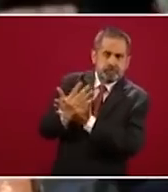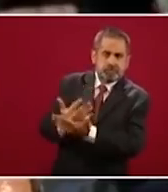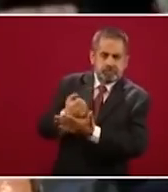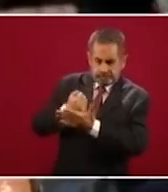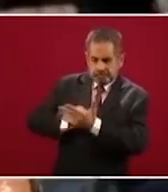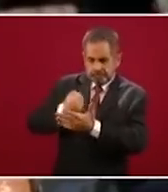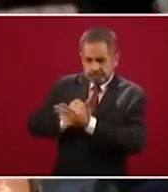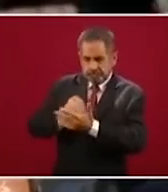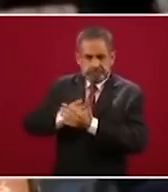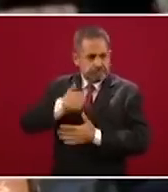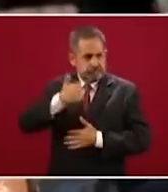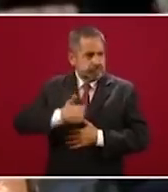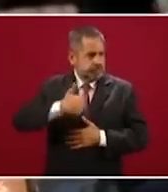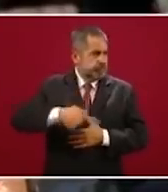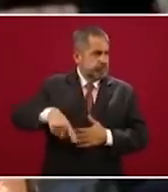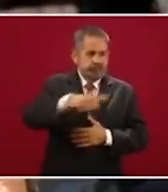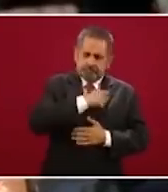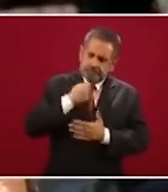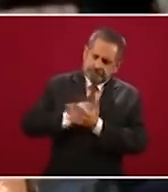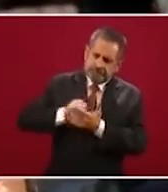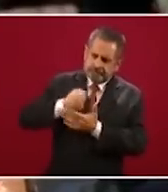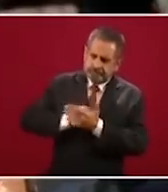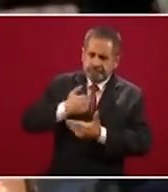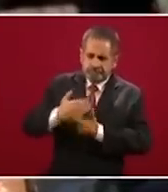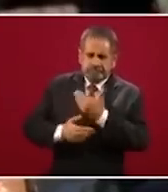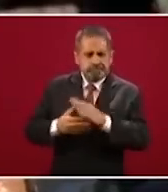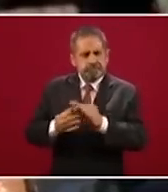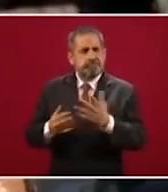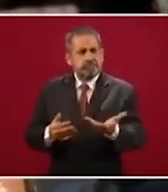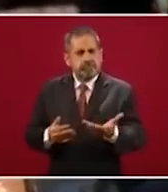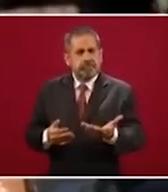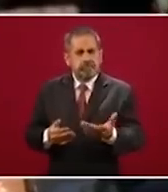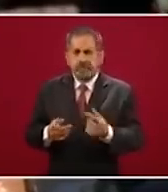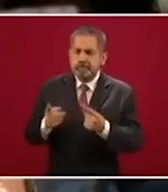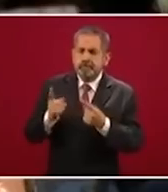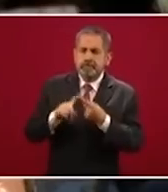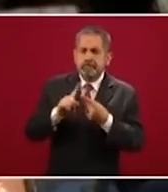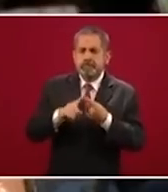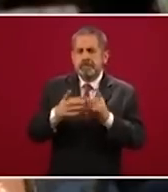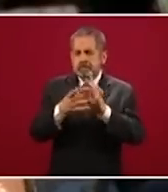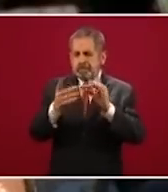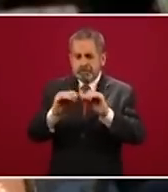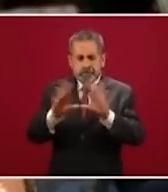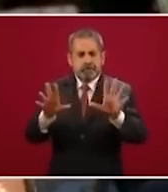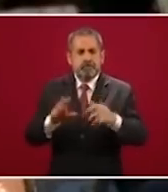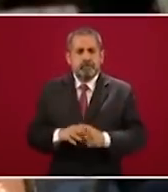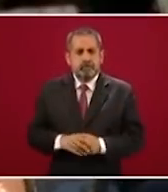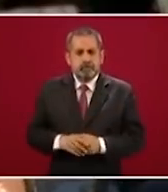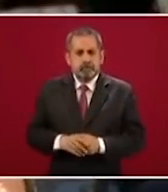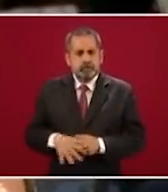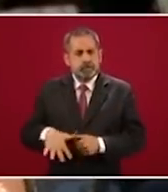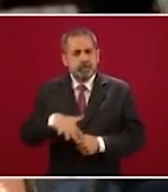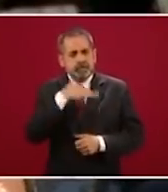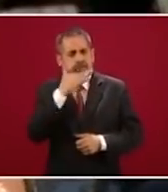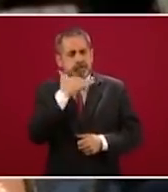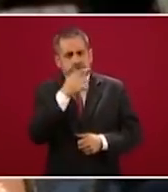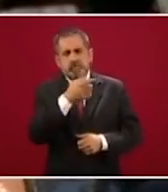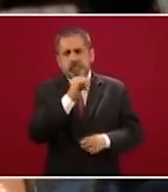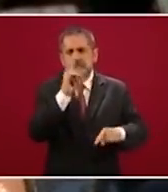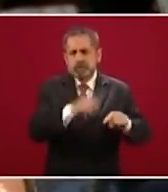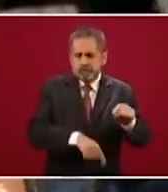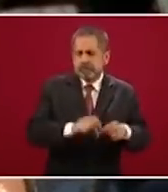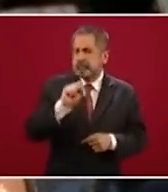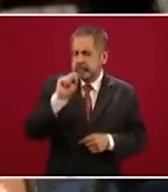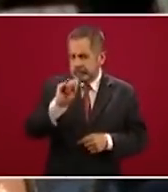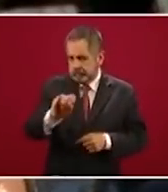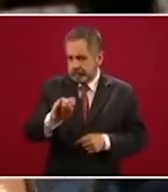que cada quien desde su trinchera llevó a cabo, en primer lugar aclarar una cosa: la corrupción sí, pero